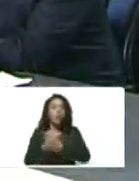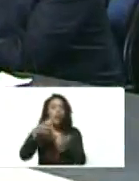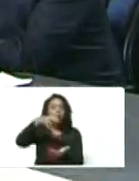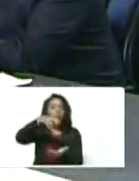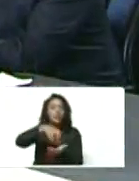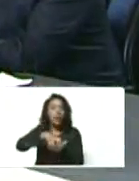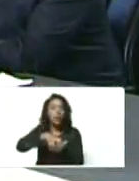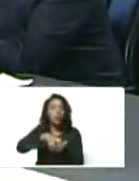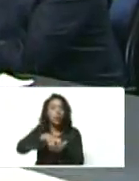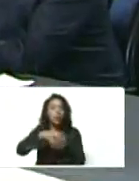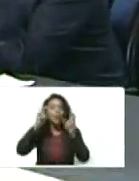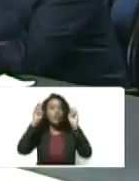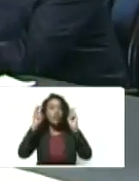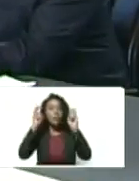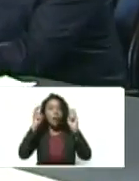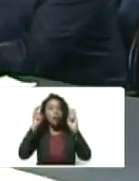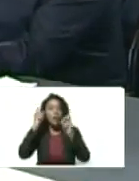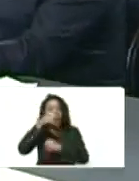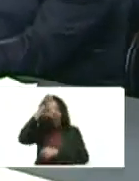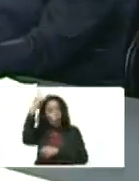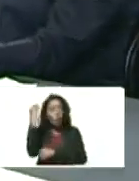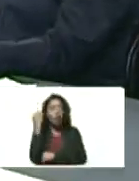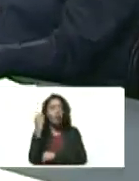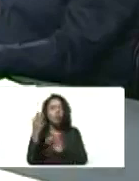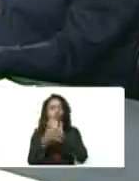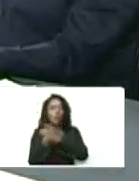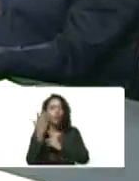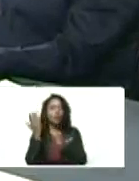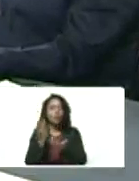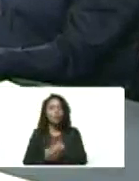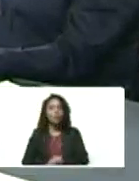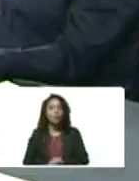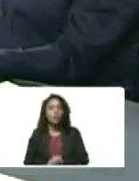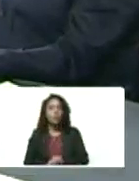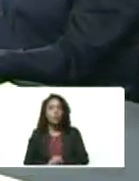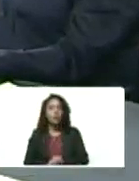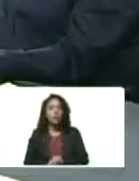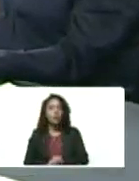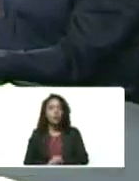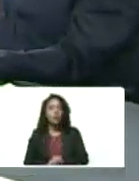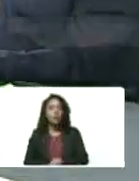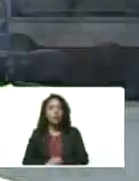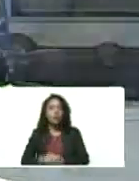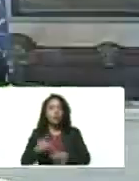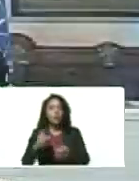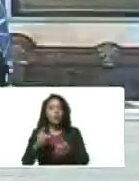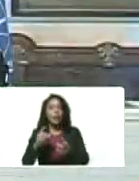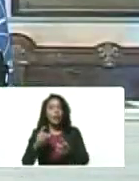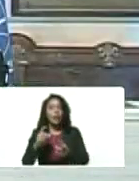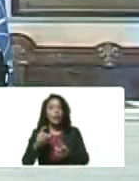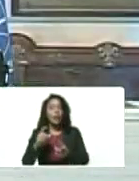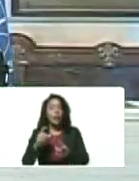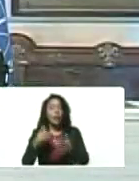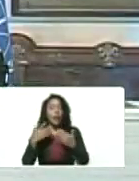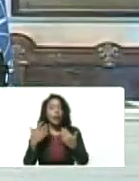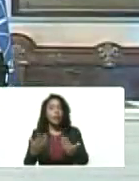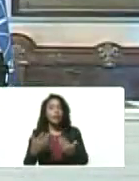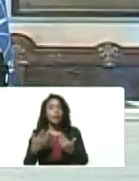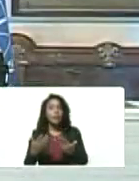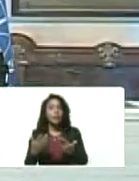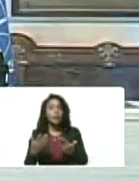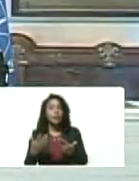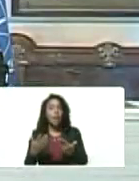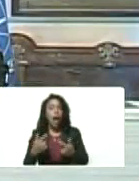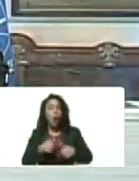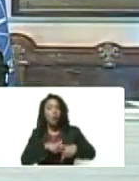del estatuto de roma y la cuestión de la complementariedad natural la complementariedad es el